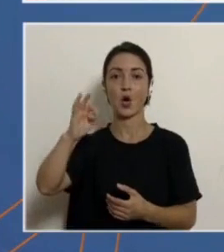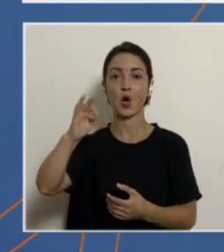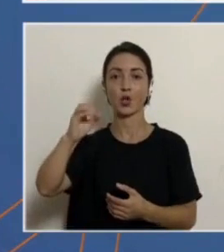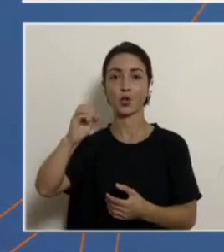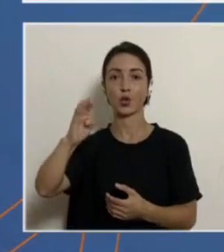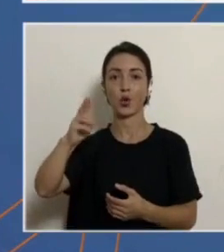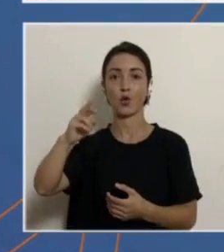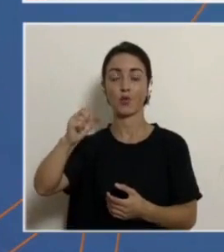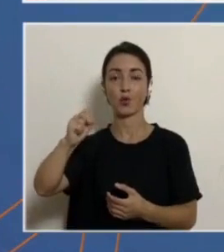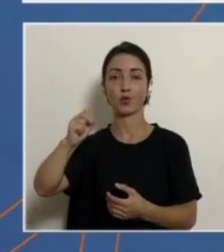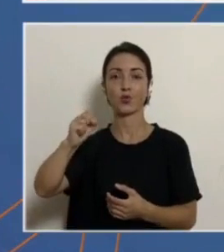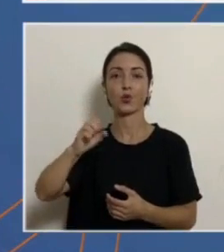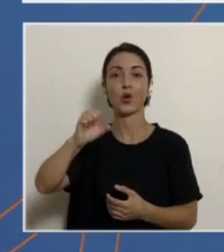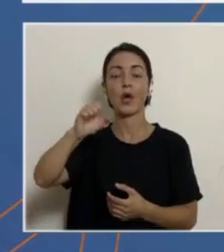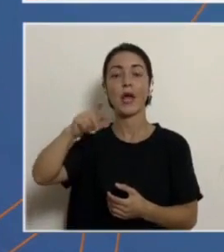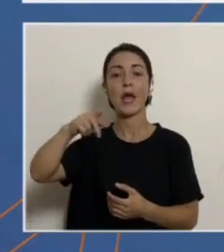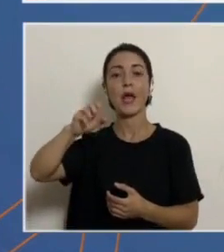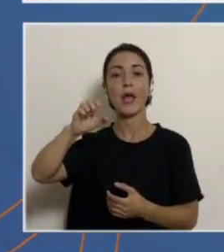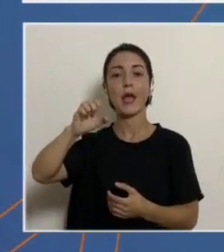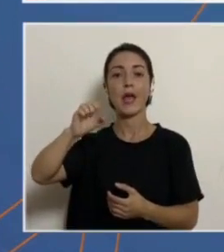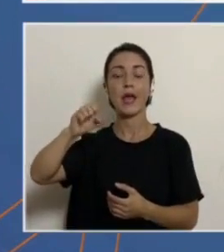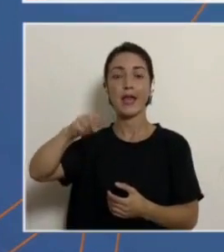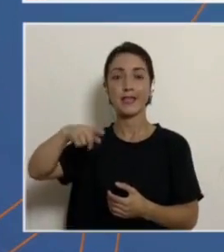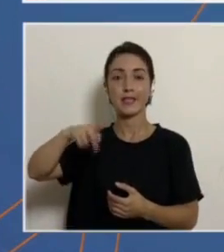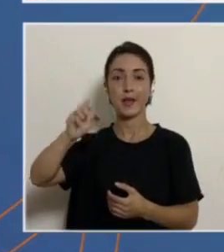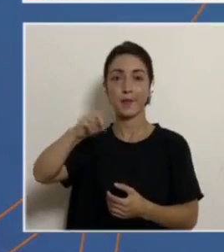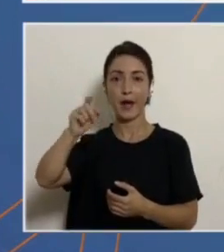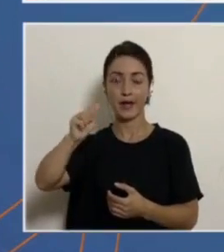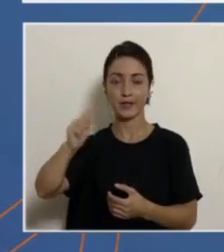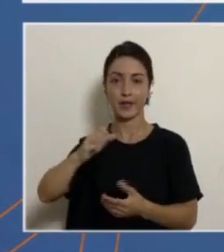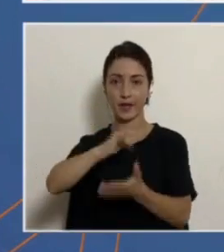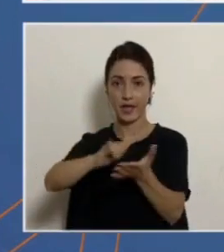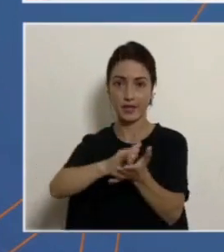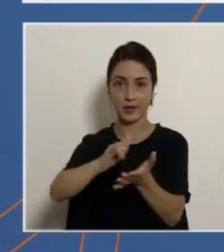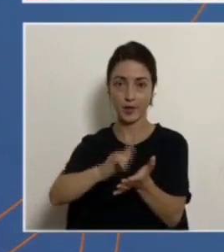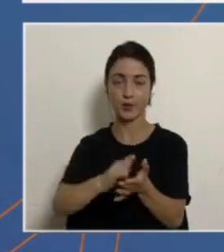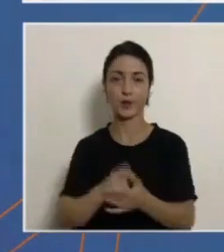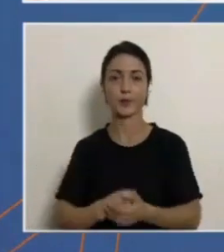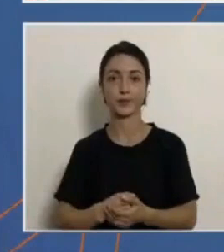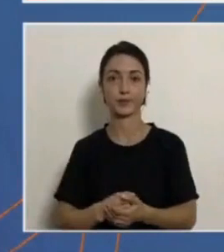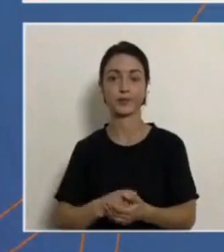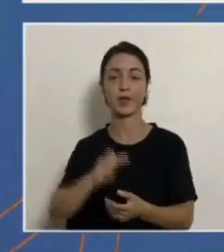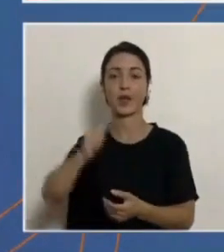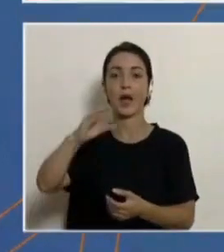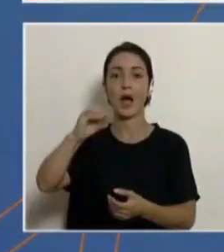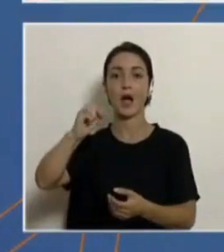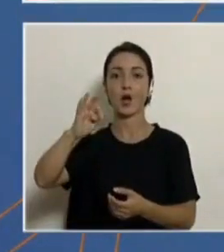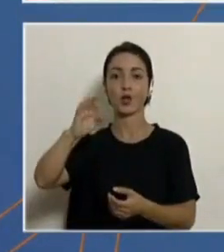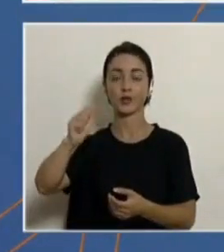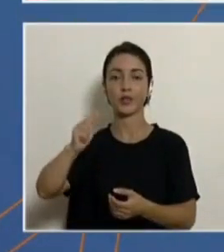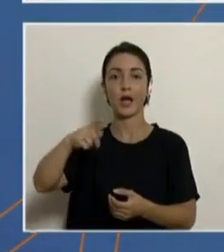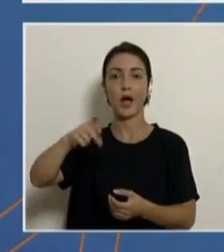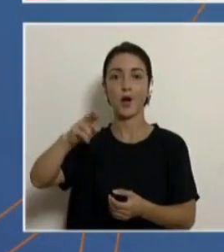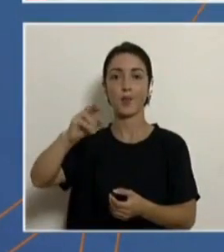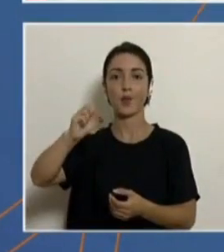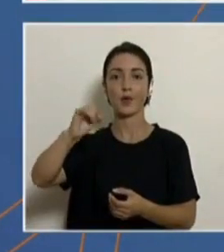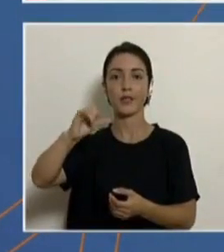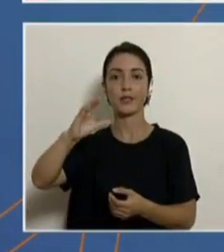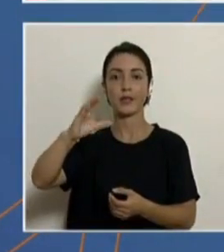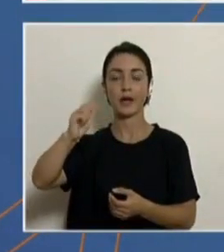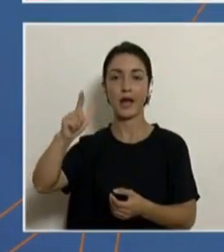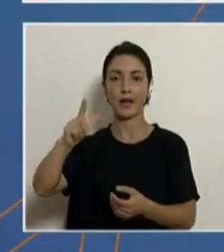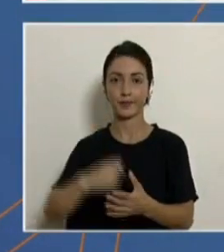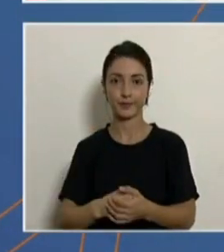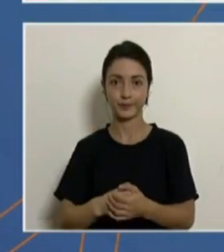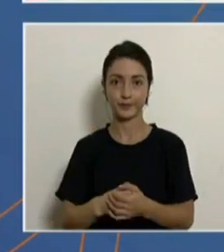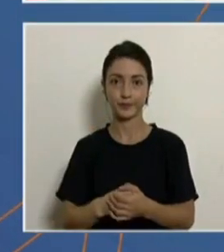y Esparza, y por la provincia de San José, los cantones de Acosta y de Puriscal.